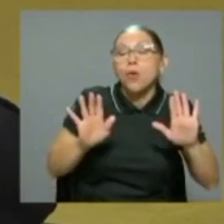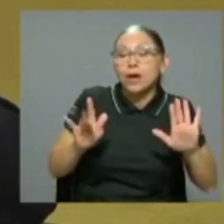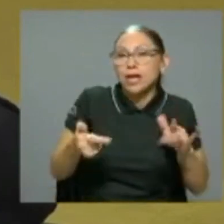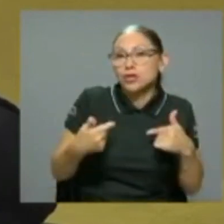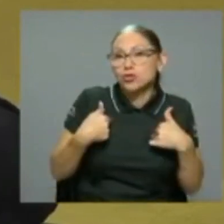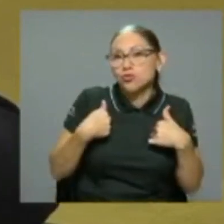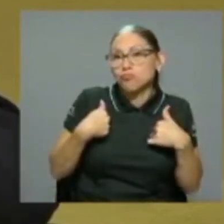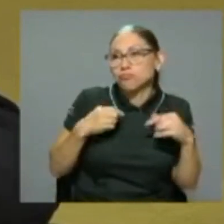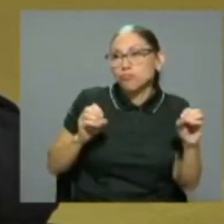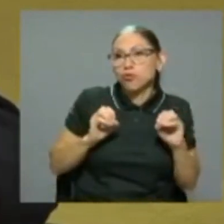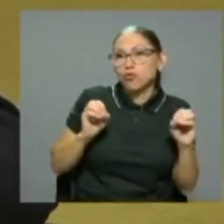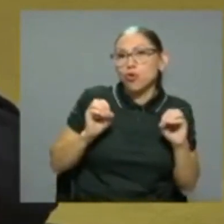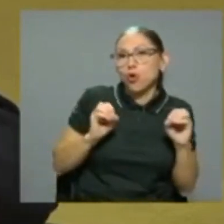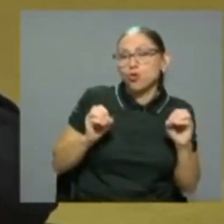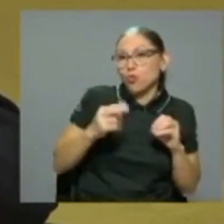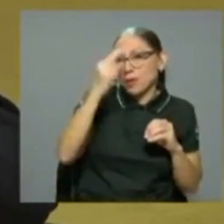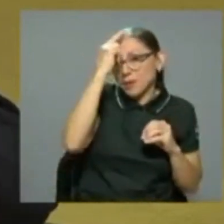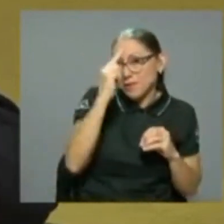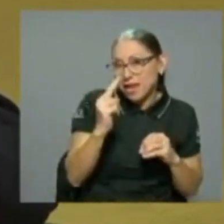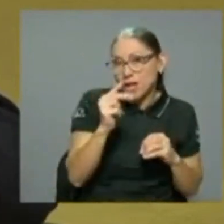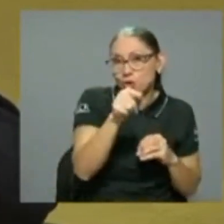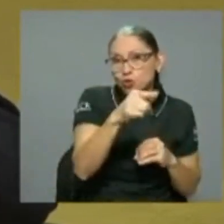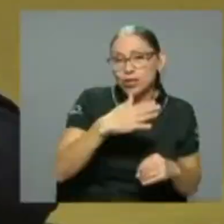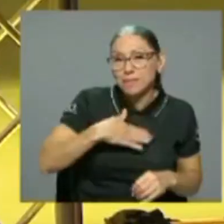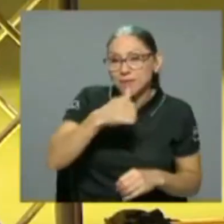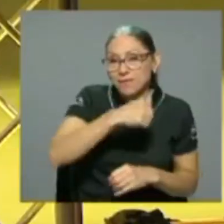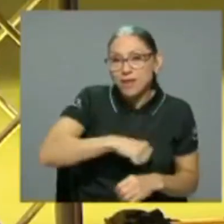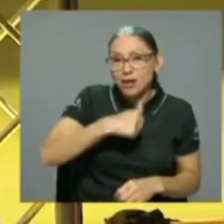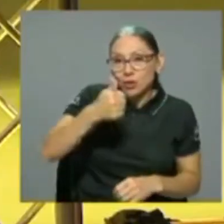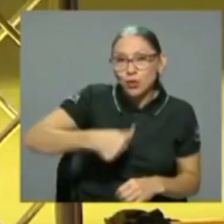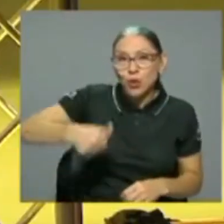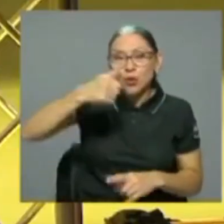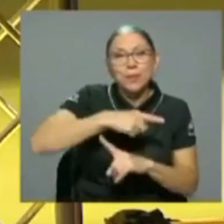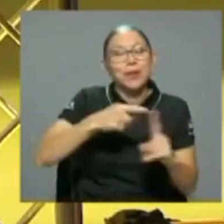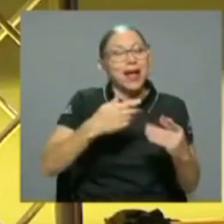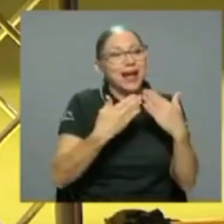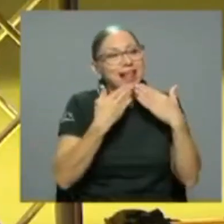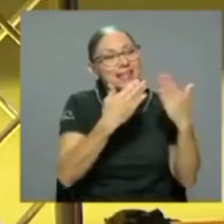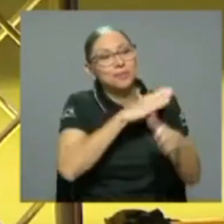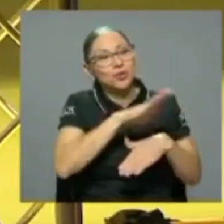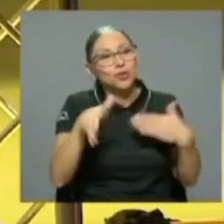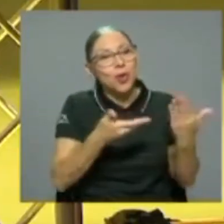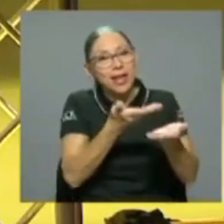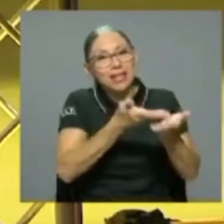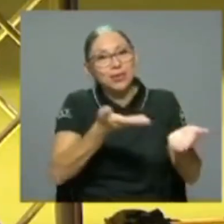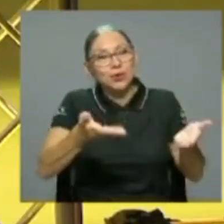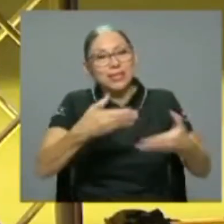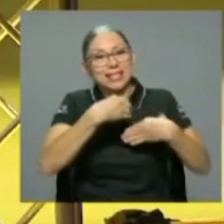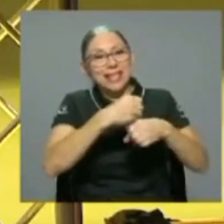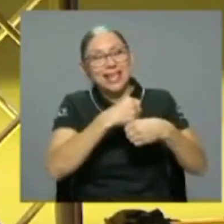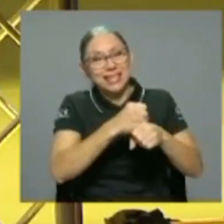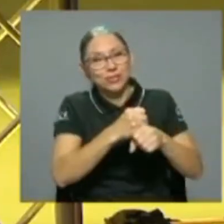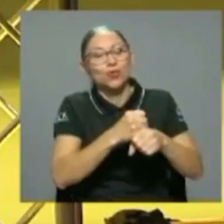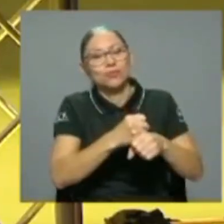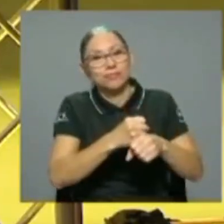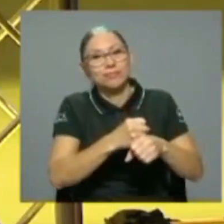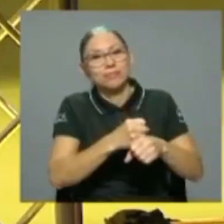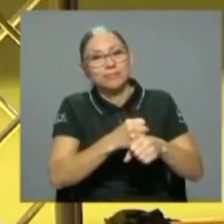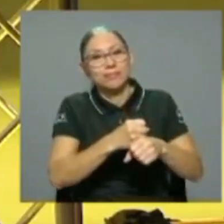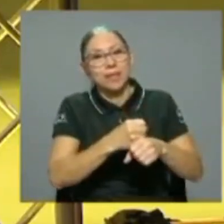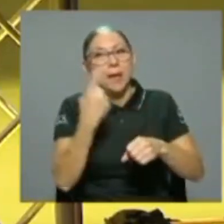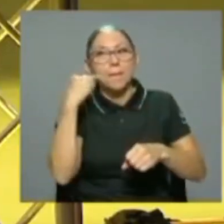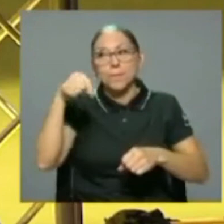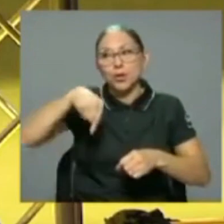el privilegio de tenerlo como rector, le agradecemos todas las cosas que hizo por